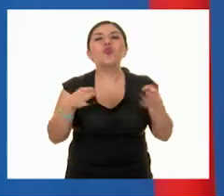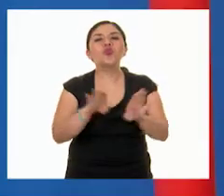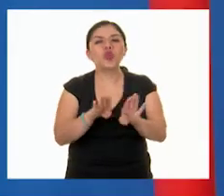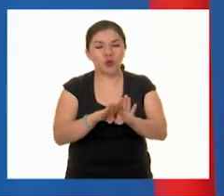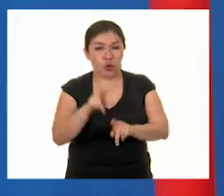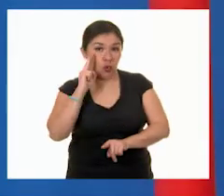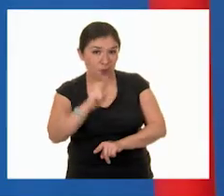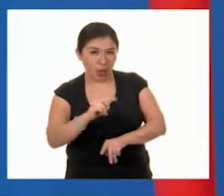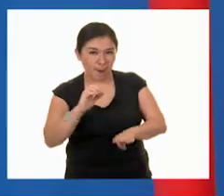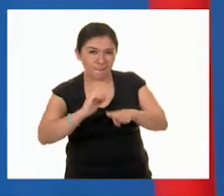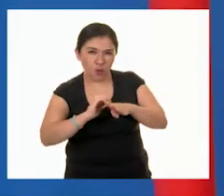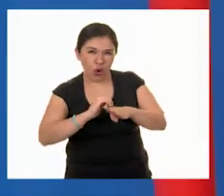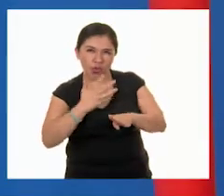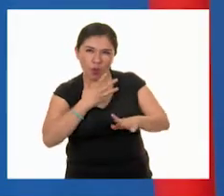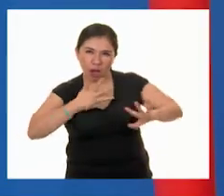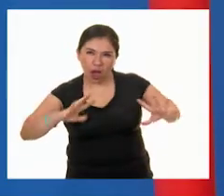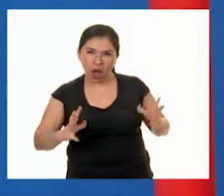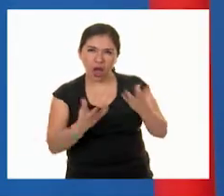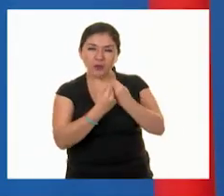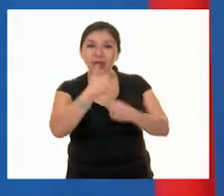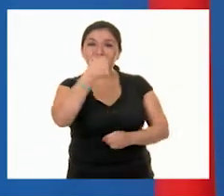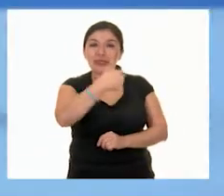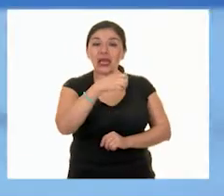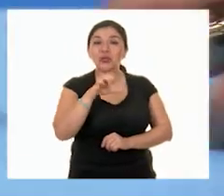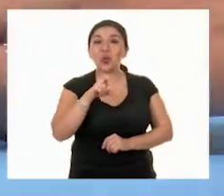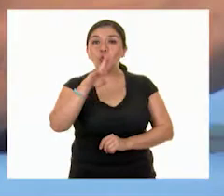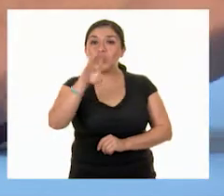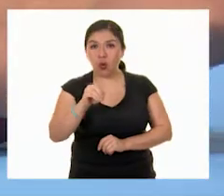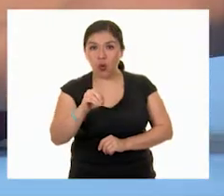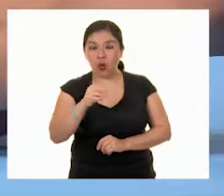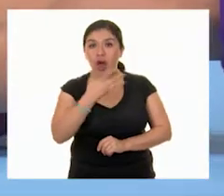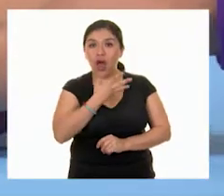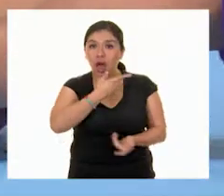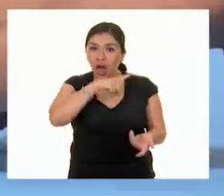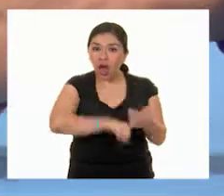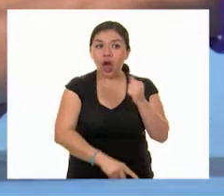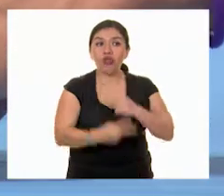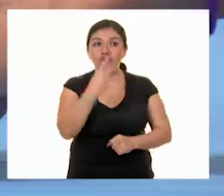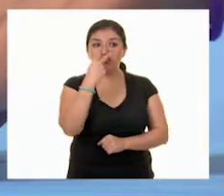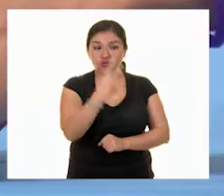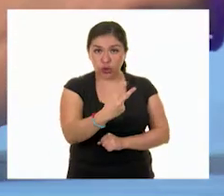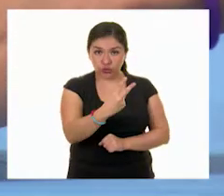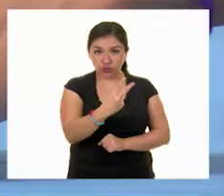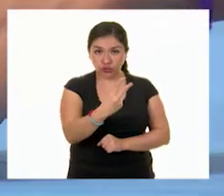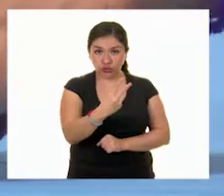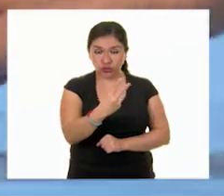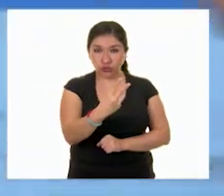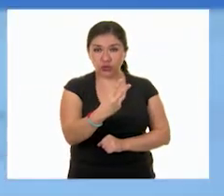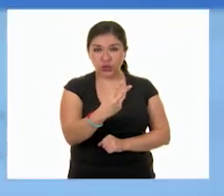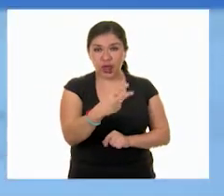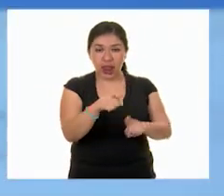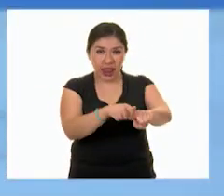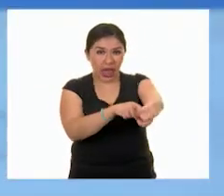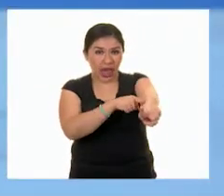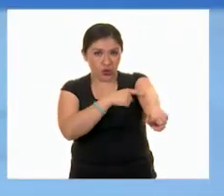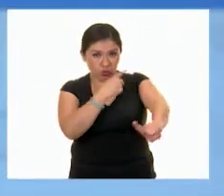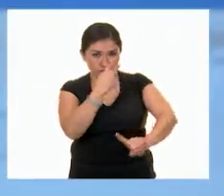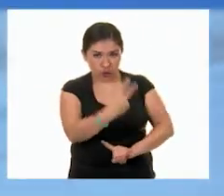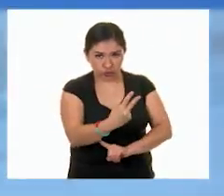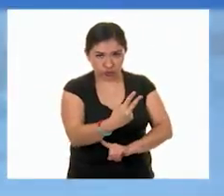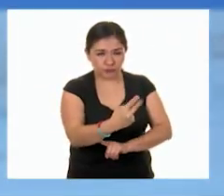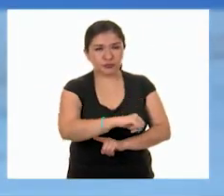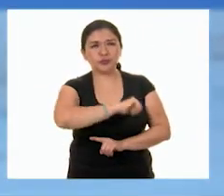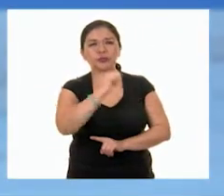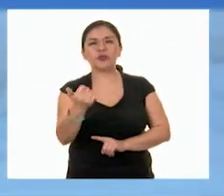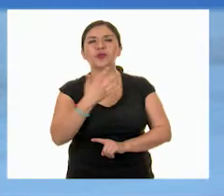tiene en total 6 cubos, porque tiene 2 de largo y